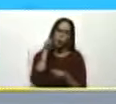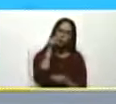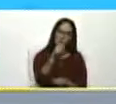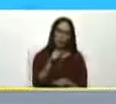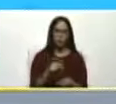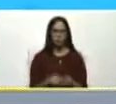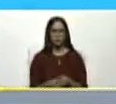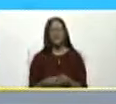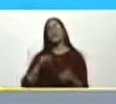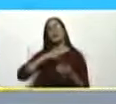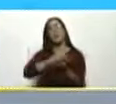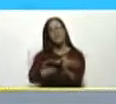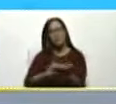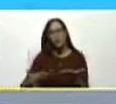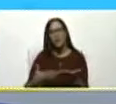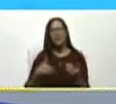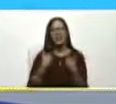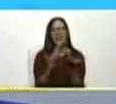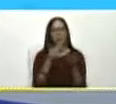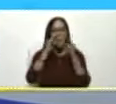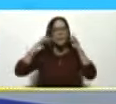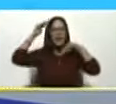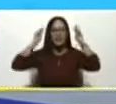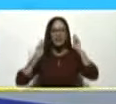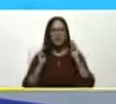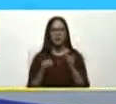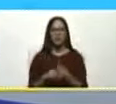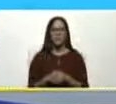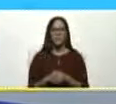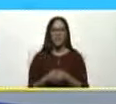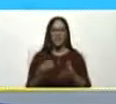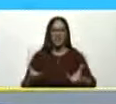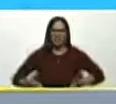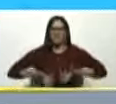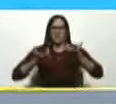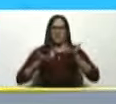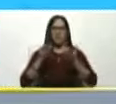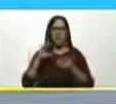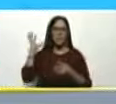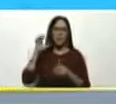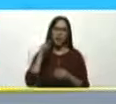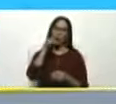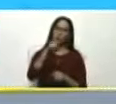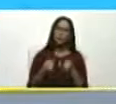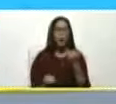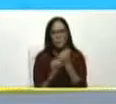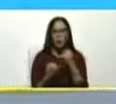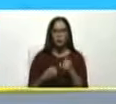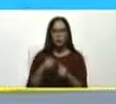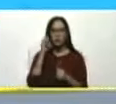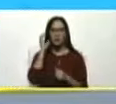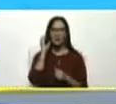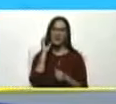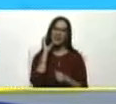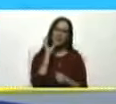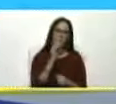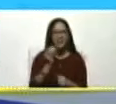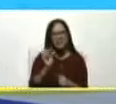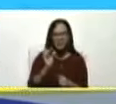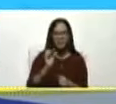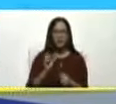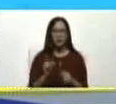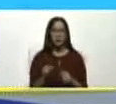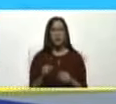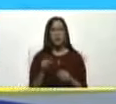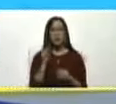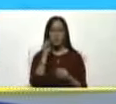los millones que le han dado a la Sayona para que incendie el país. Con tu complicidad, Chatarrita. Y